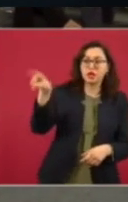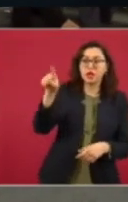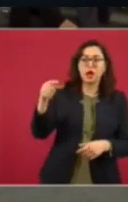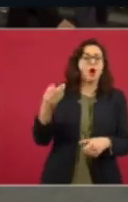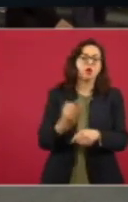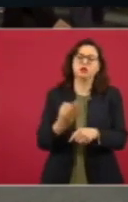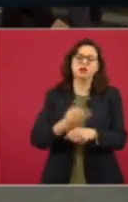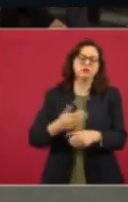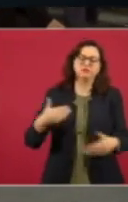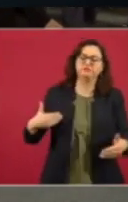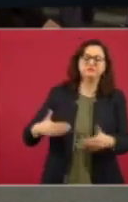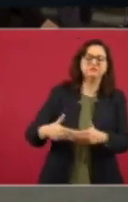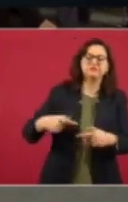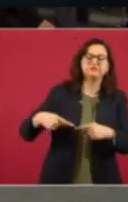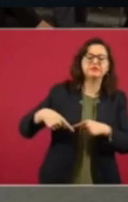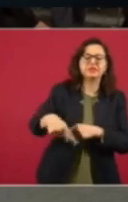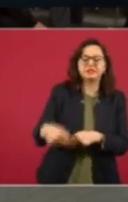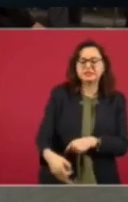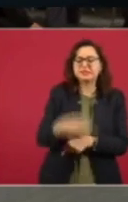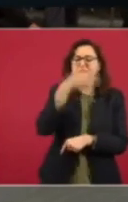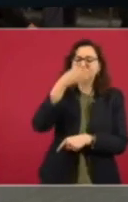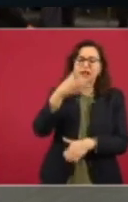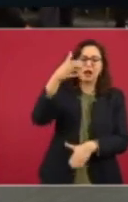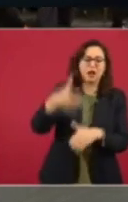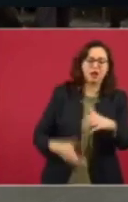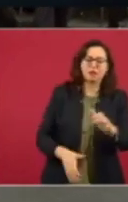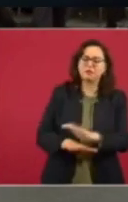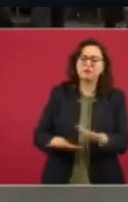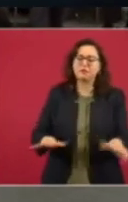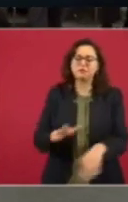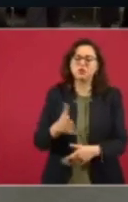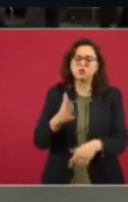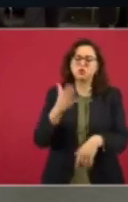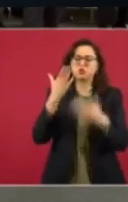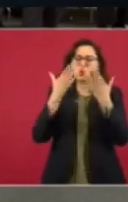tiempo, eso se le va a